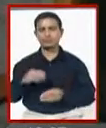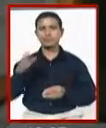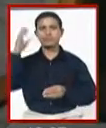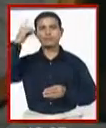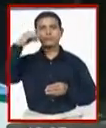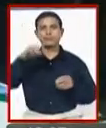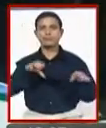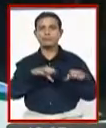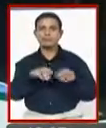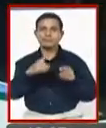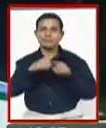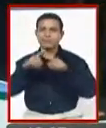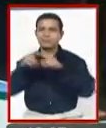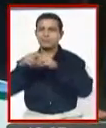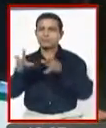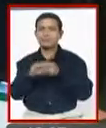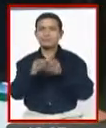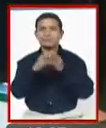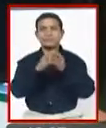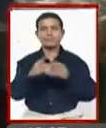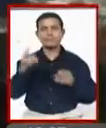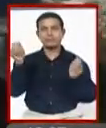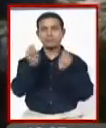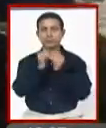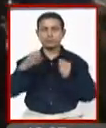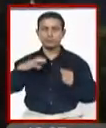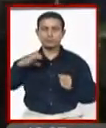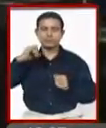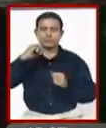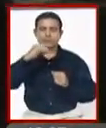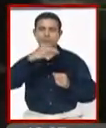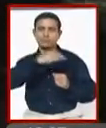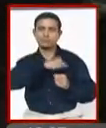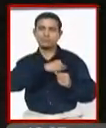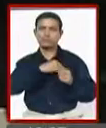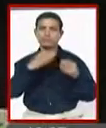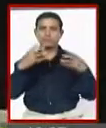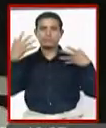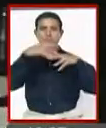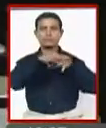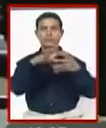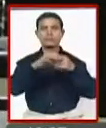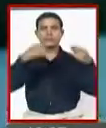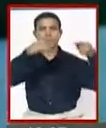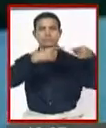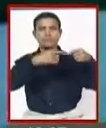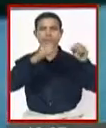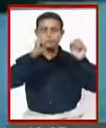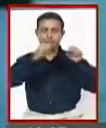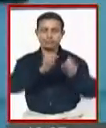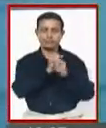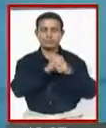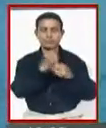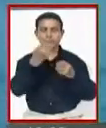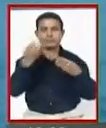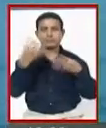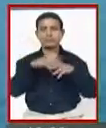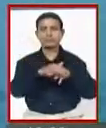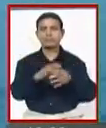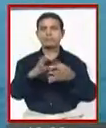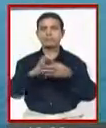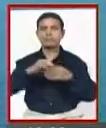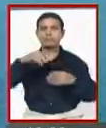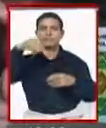realizar diferentes reuniones y así con el Comité Integral de Fronteras poder generar una reactivación de Puerto